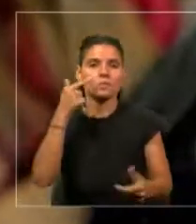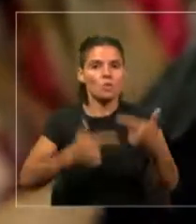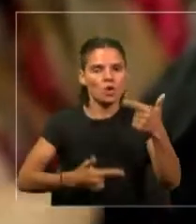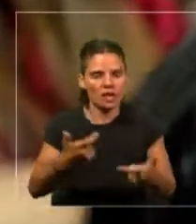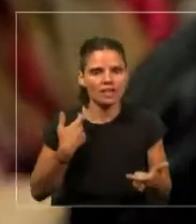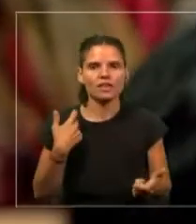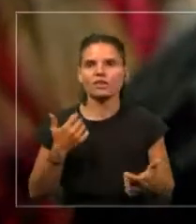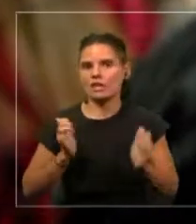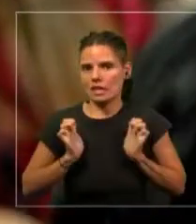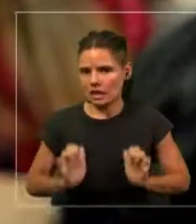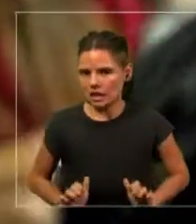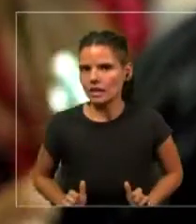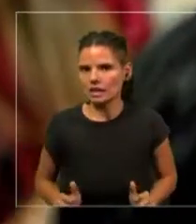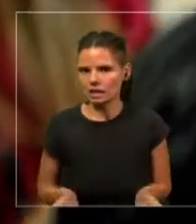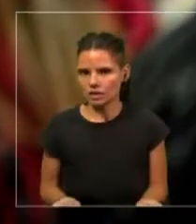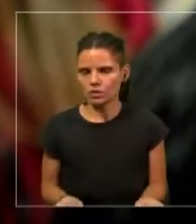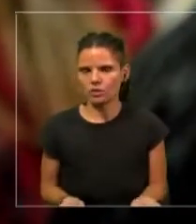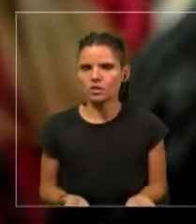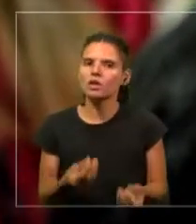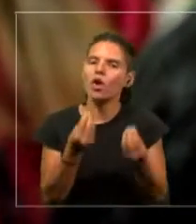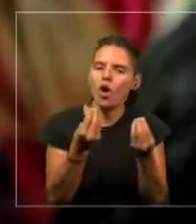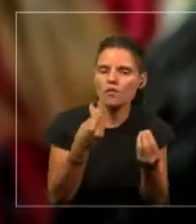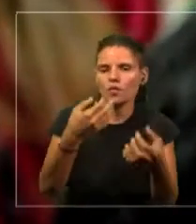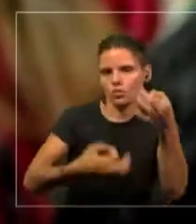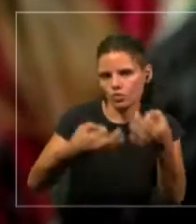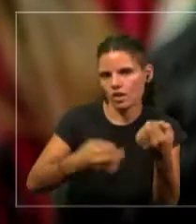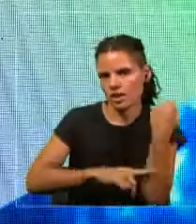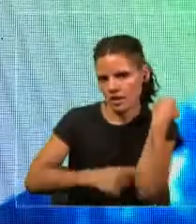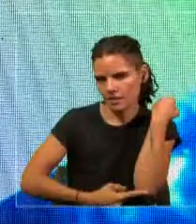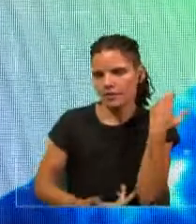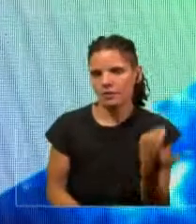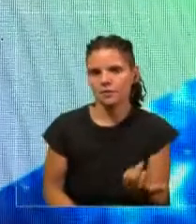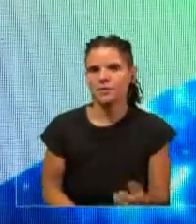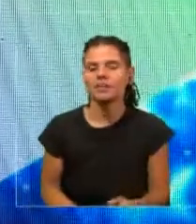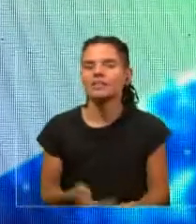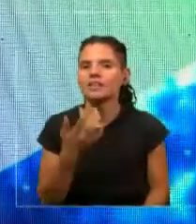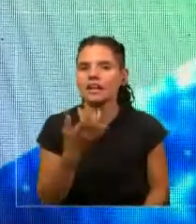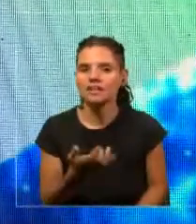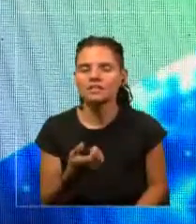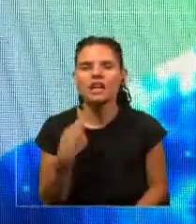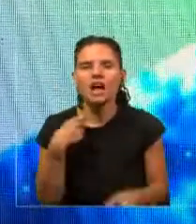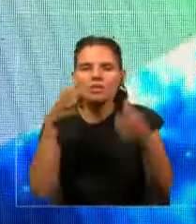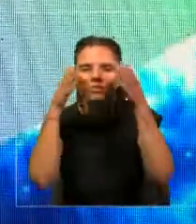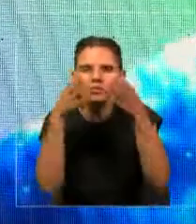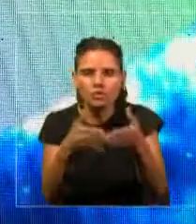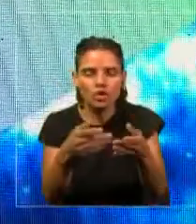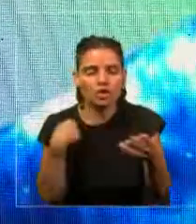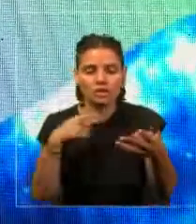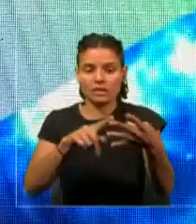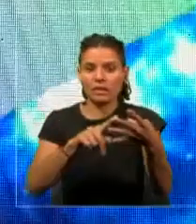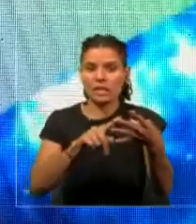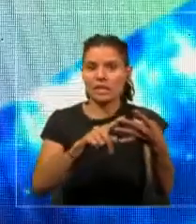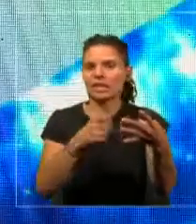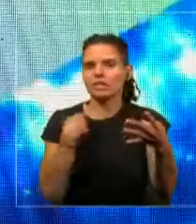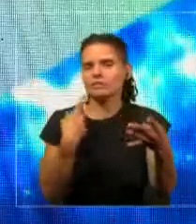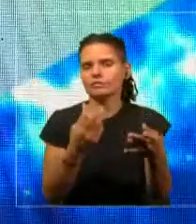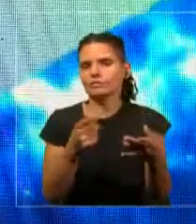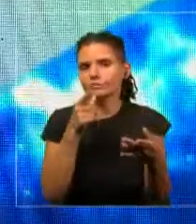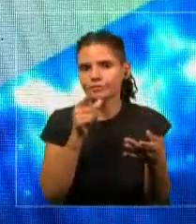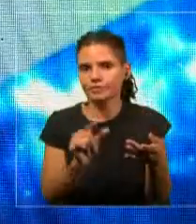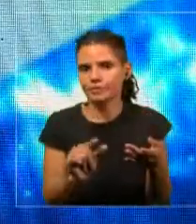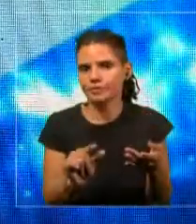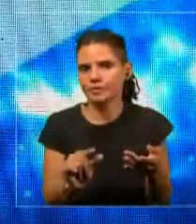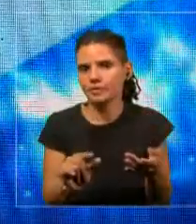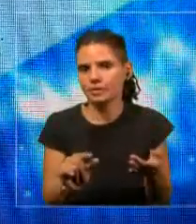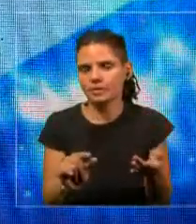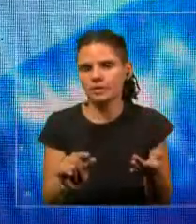ético y obviamente jurídico, es la función de prescripción. O sea, sistemas